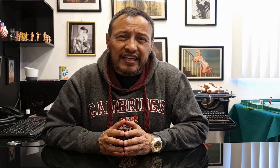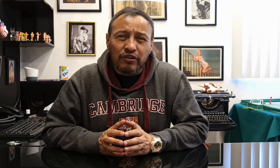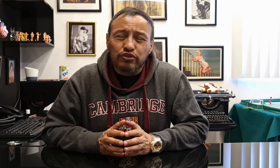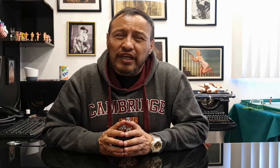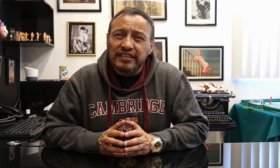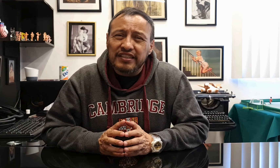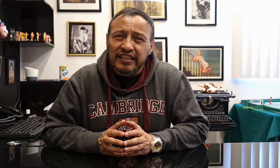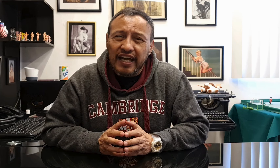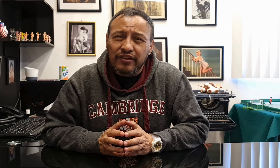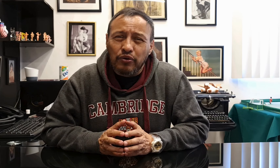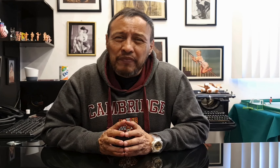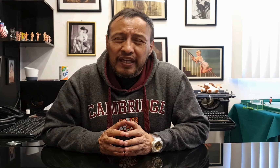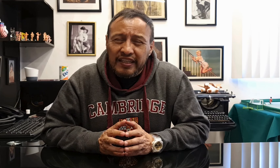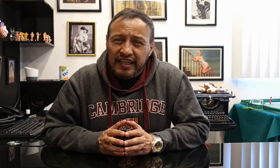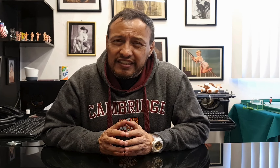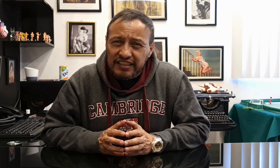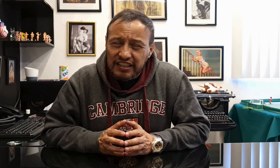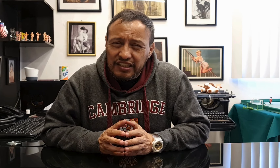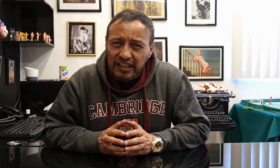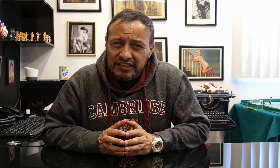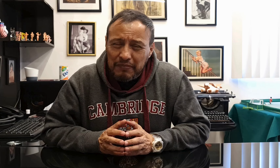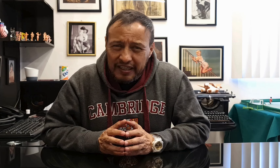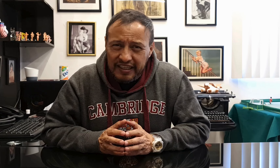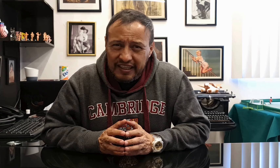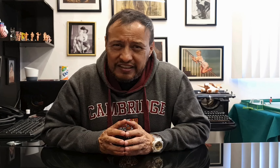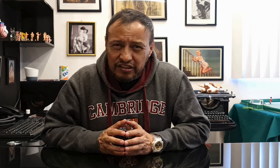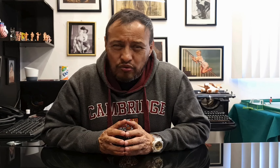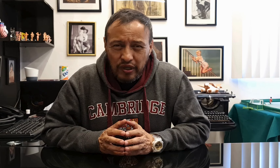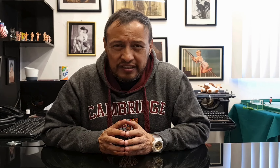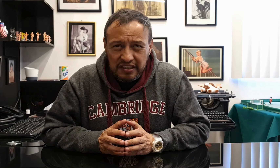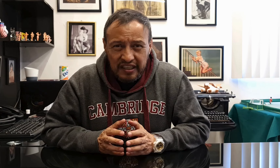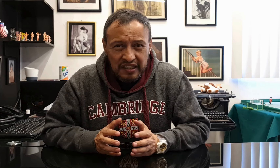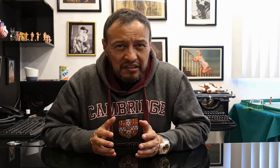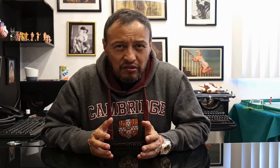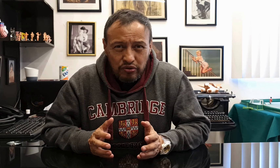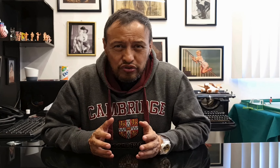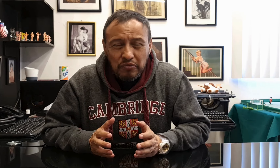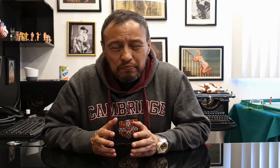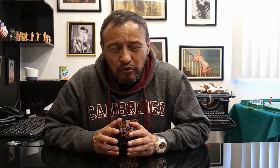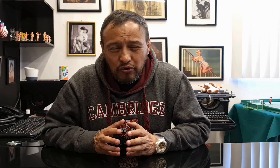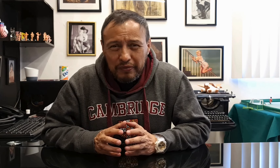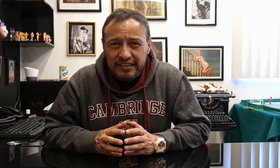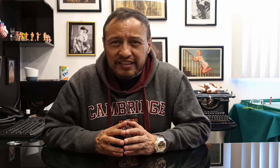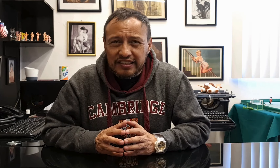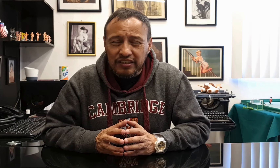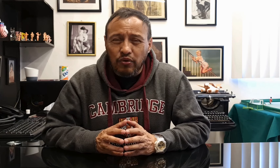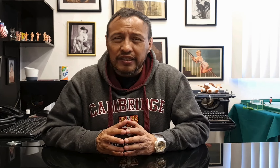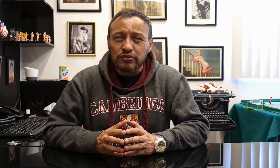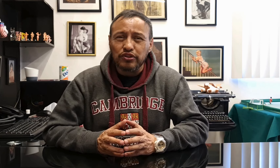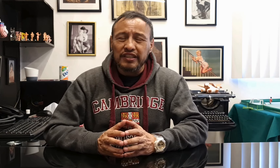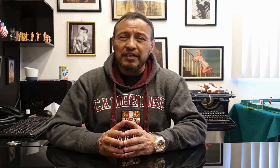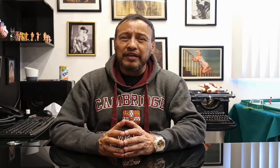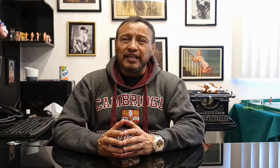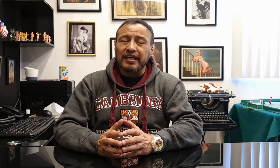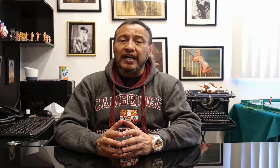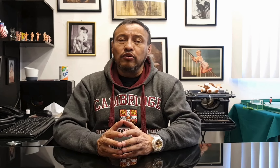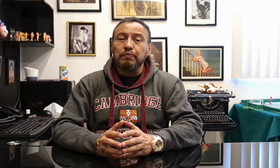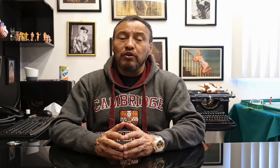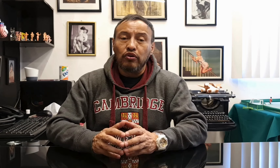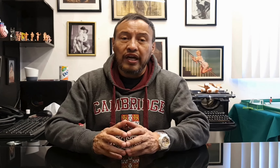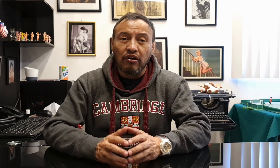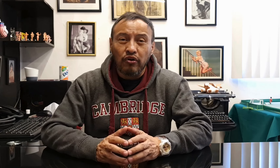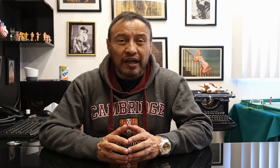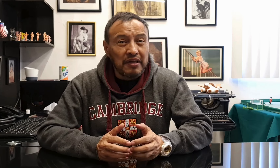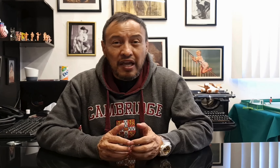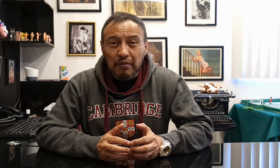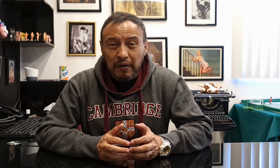que nos ha enseñado de distintas maneras durante los poco más de 5 años que lleva en el cargo,